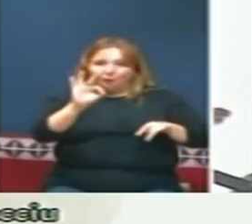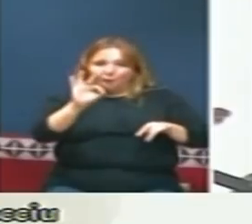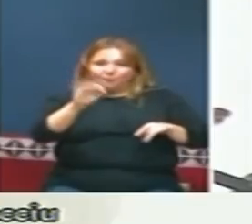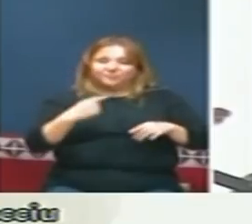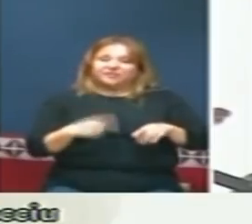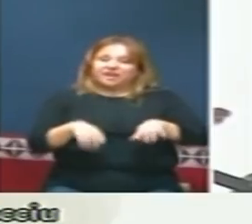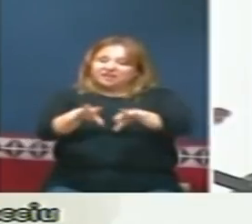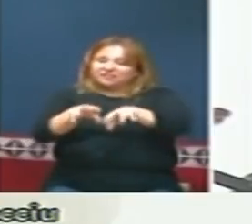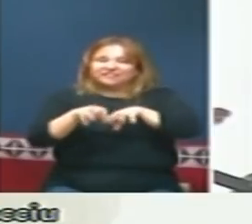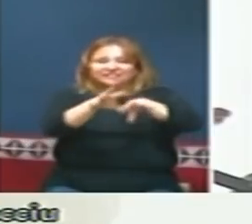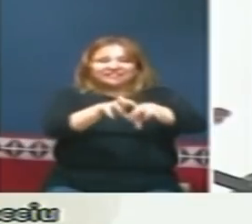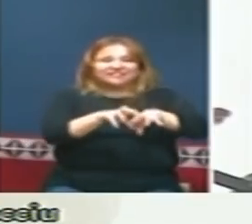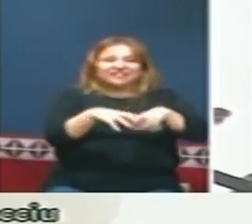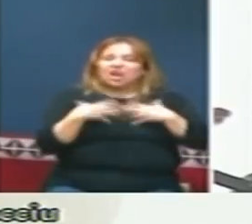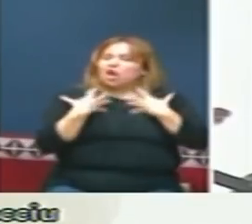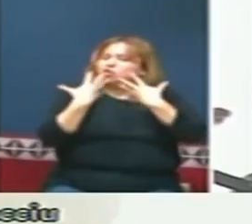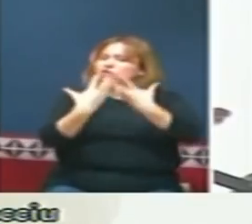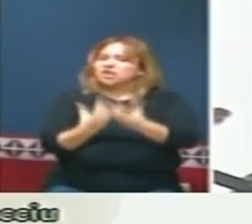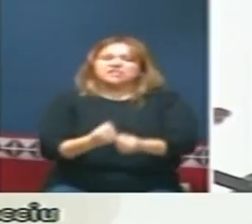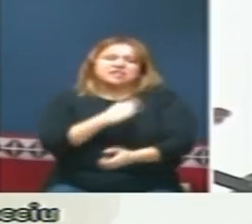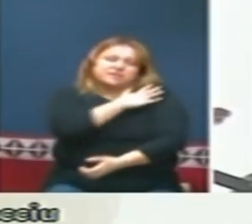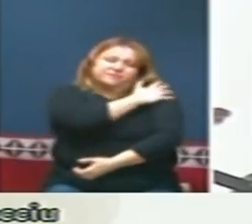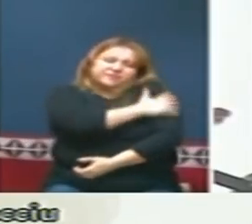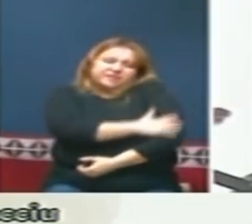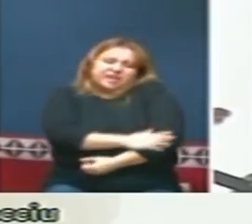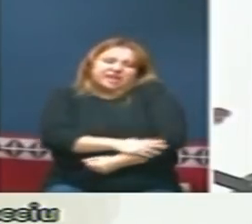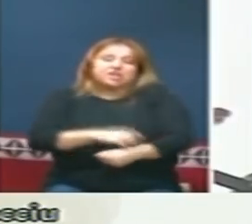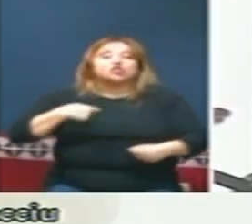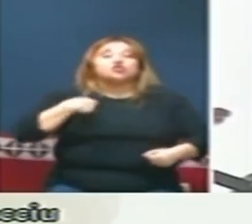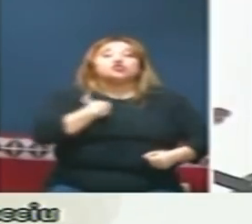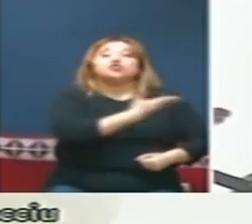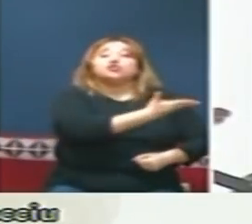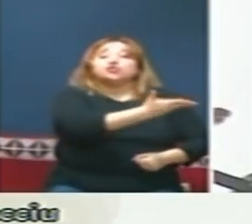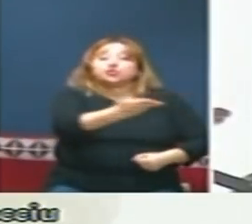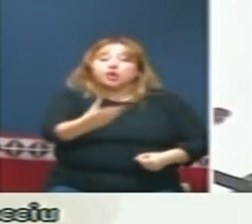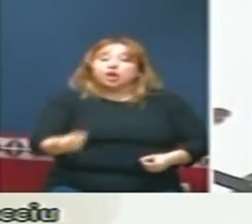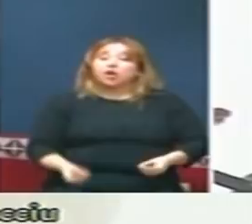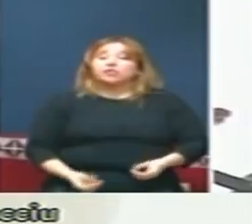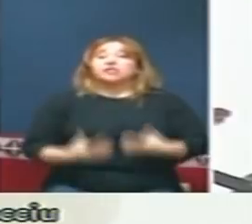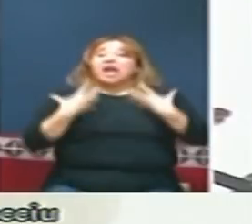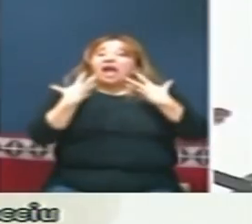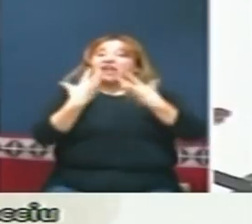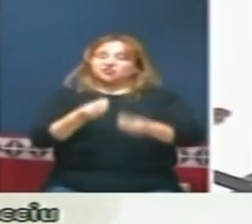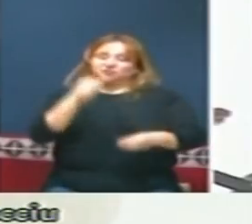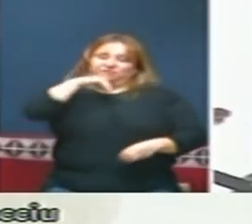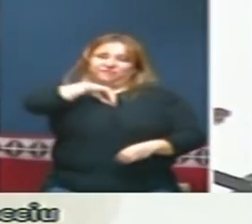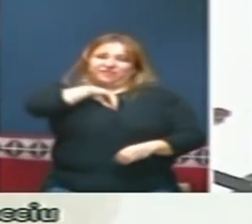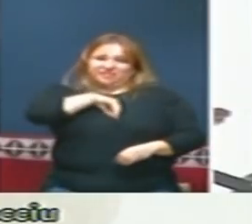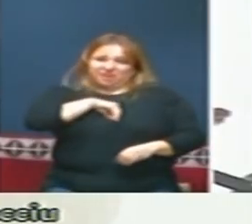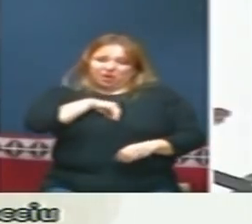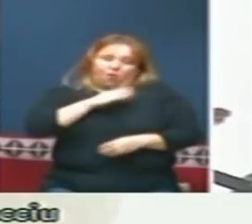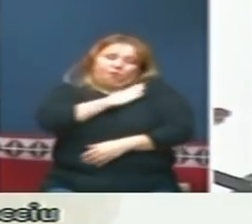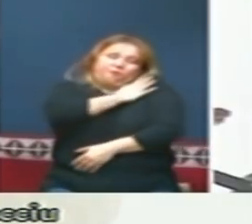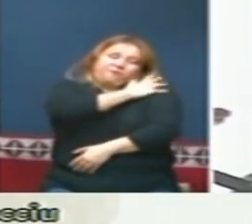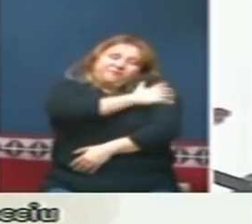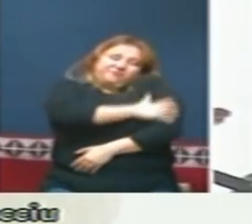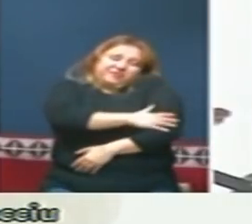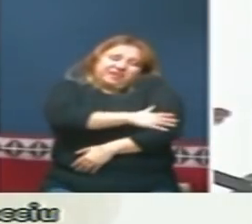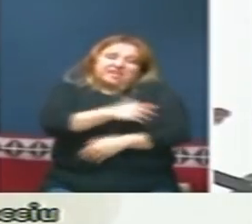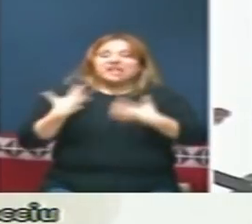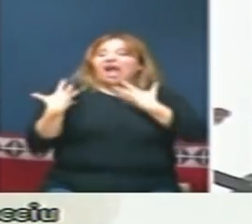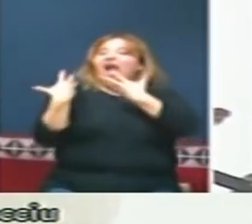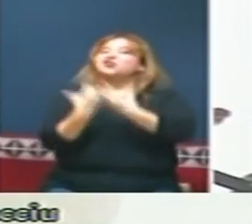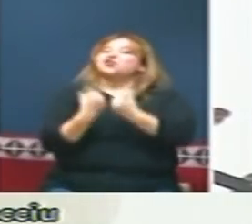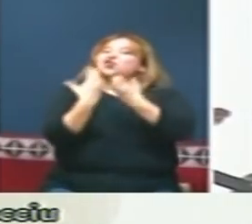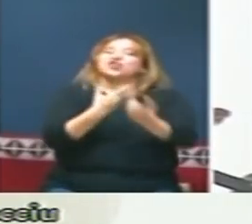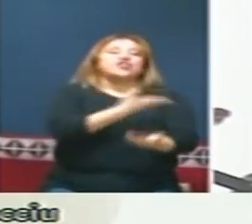dedicó apasionadamente a una generosa actividad social alimentada por la fe. Humilde y caritativo